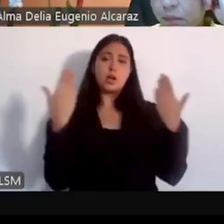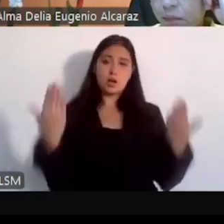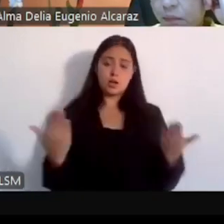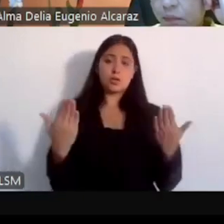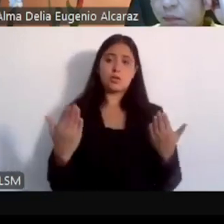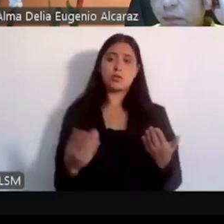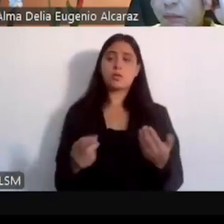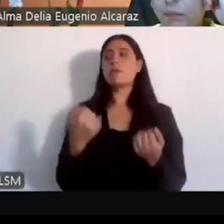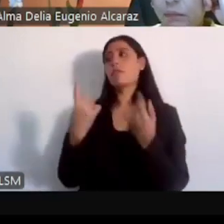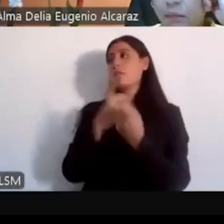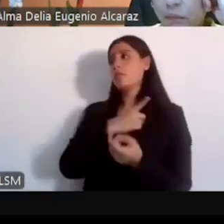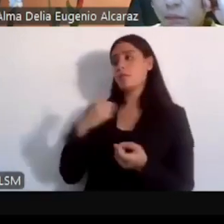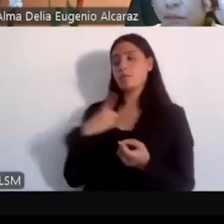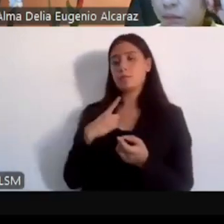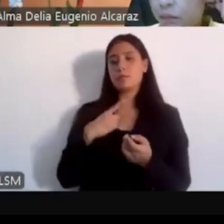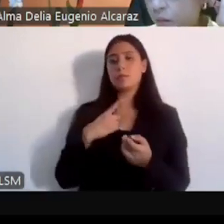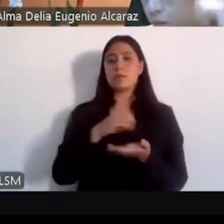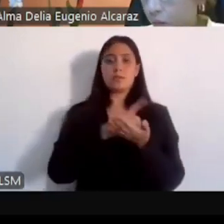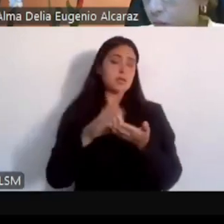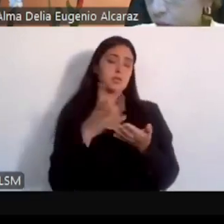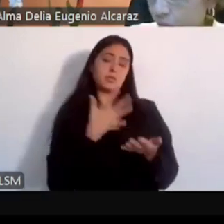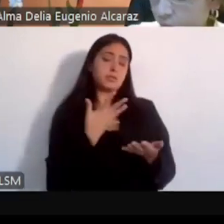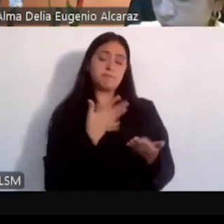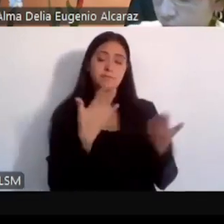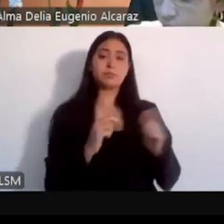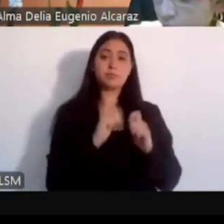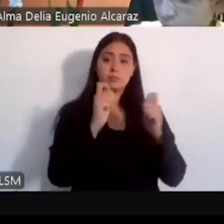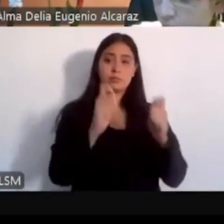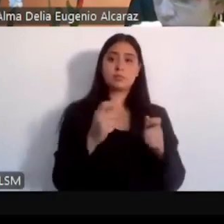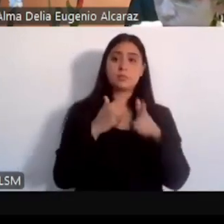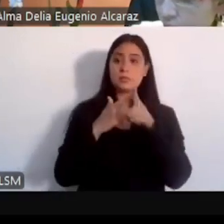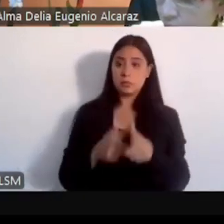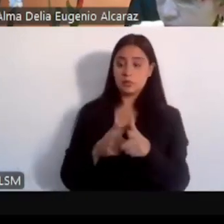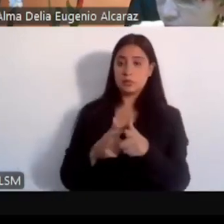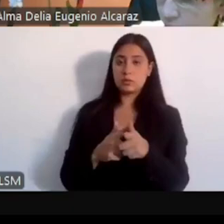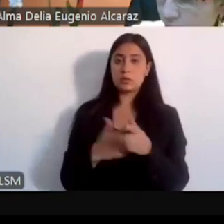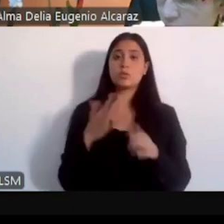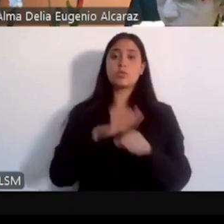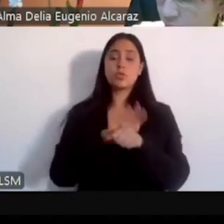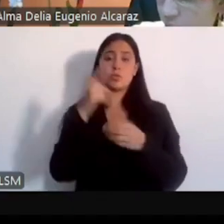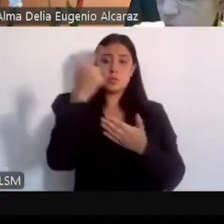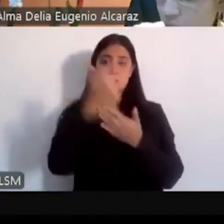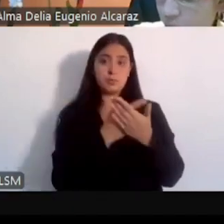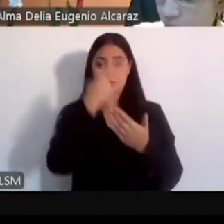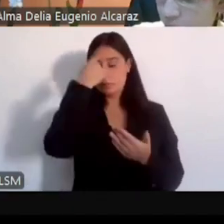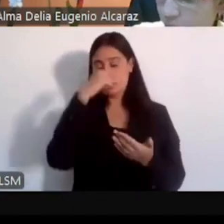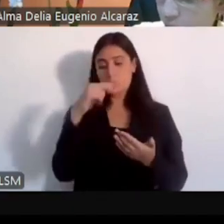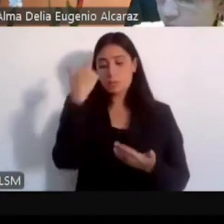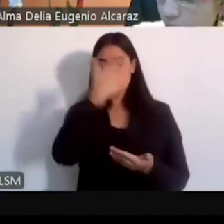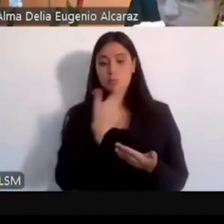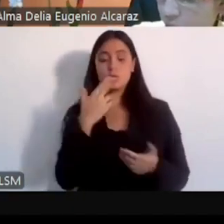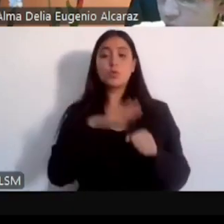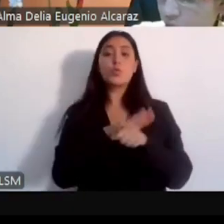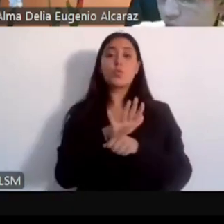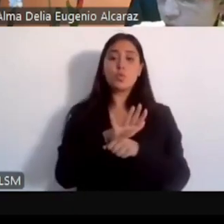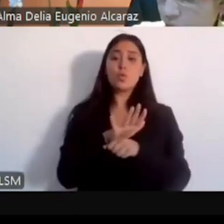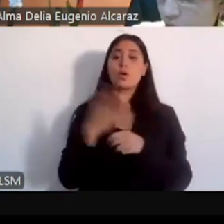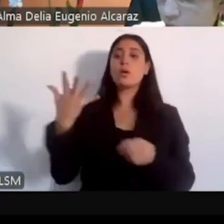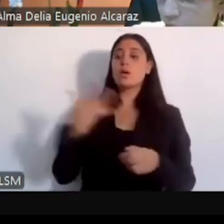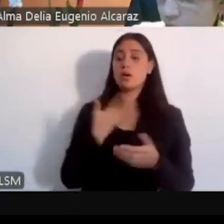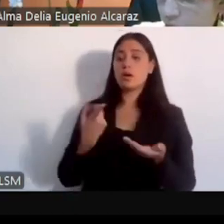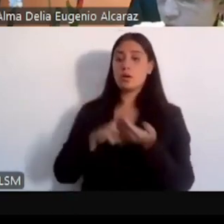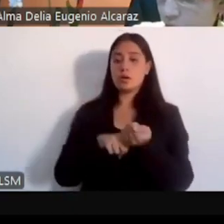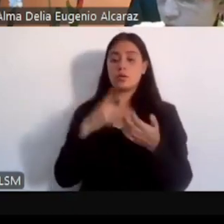notificarla como en derecho corresponda el siguiente asunto listado para analizar y resolver corresponde a un